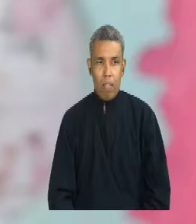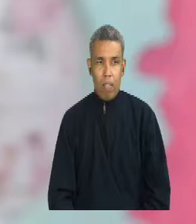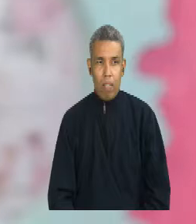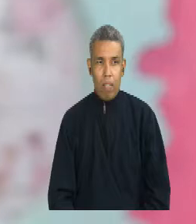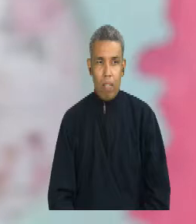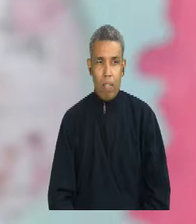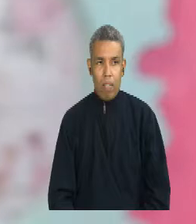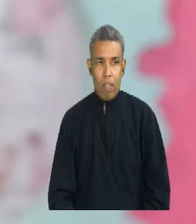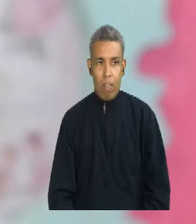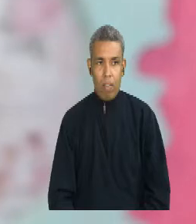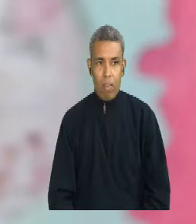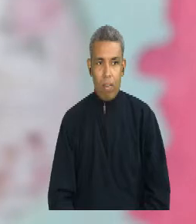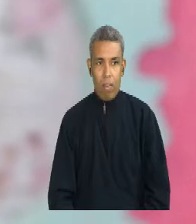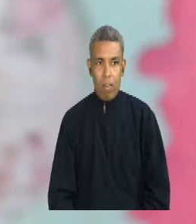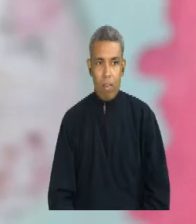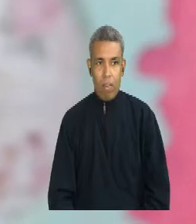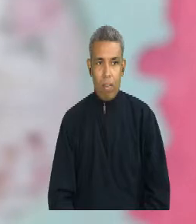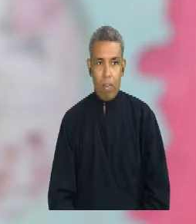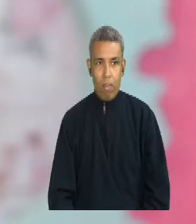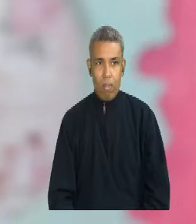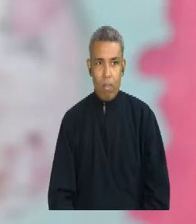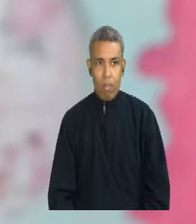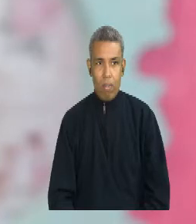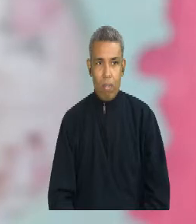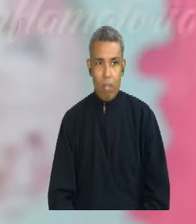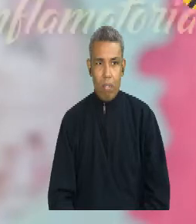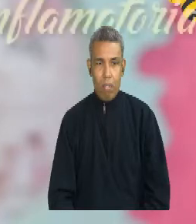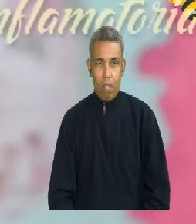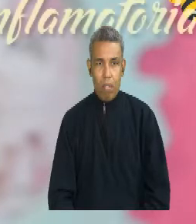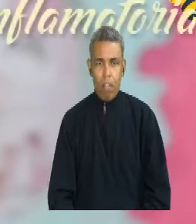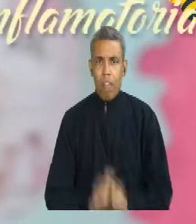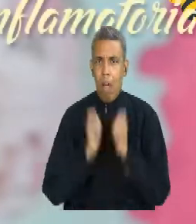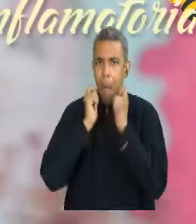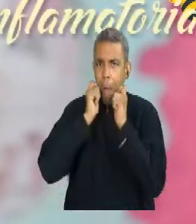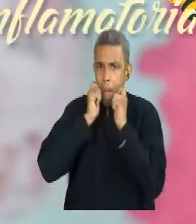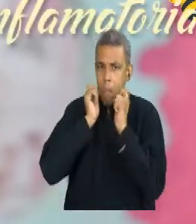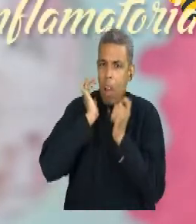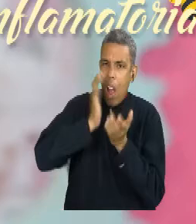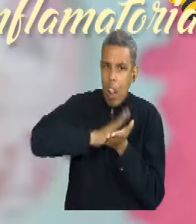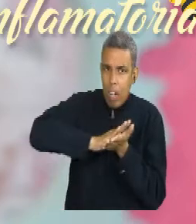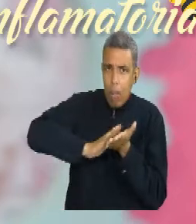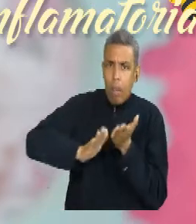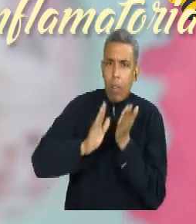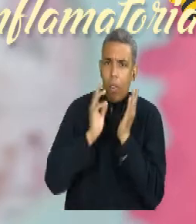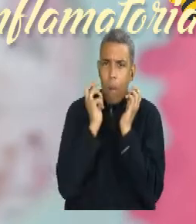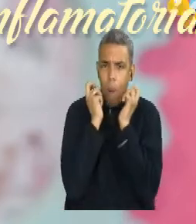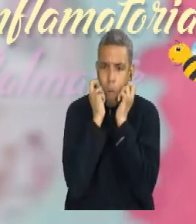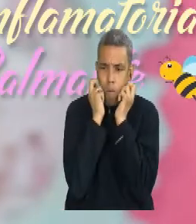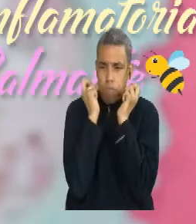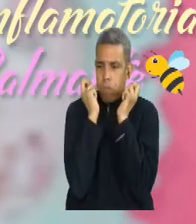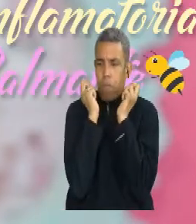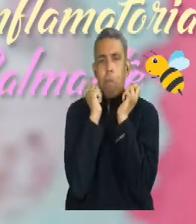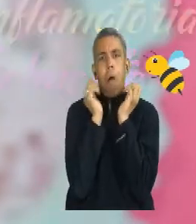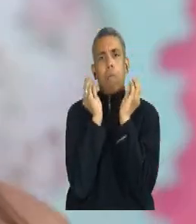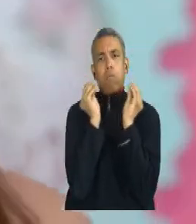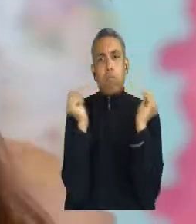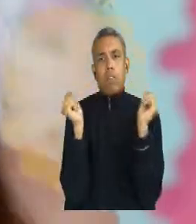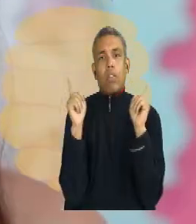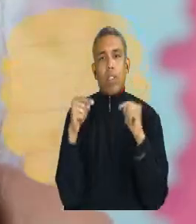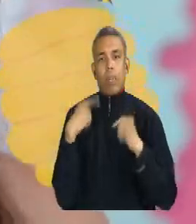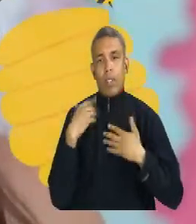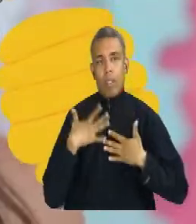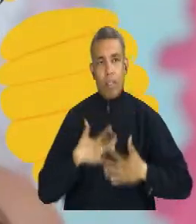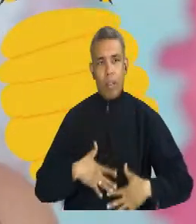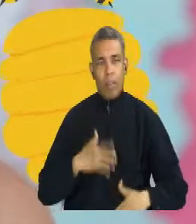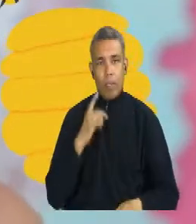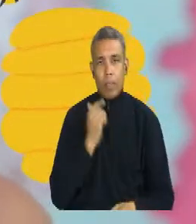la piel. Es antiséptica, antibacterial, antiinflamatoria y también es calmante. La